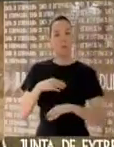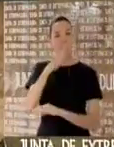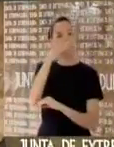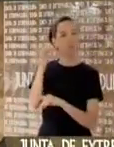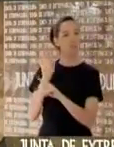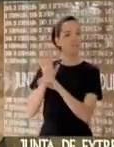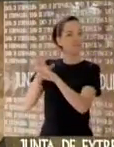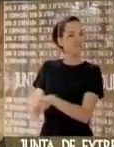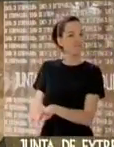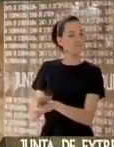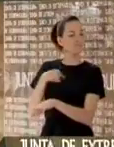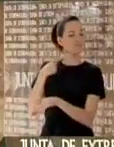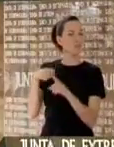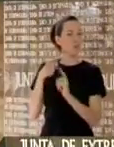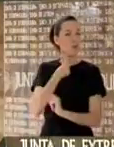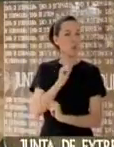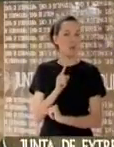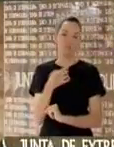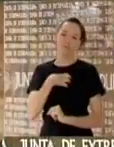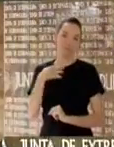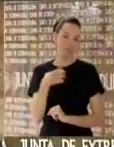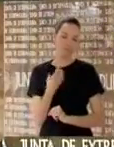pretenden también hacer, ¿no?